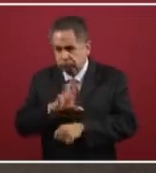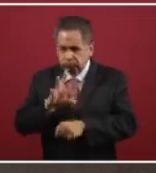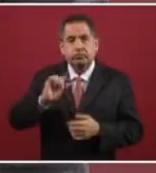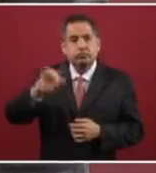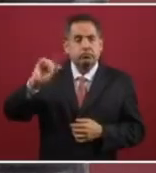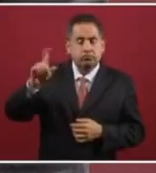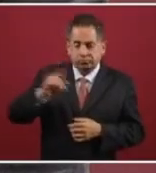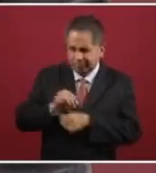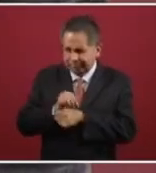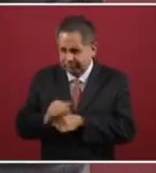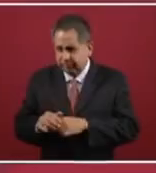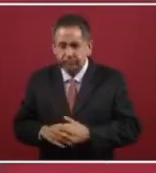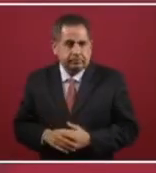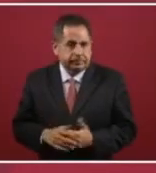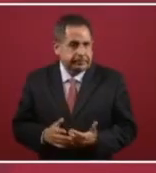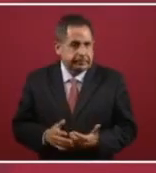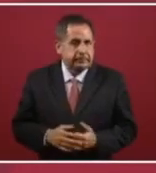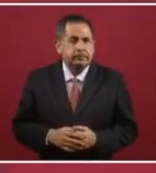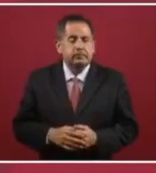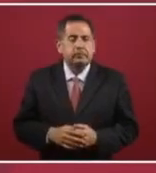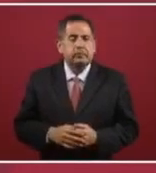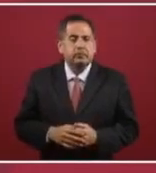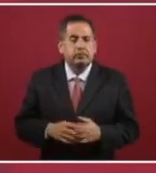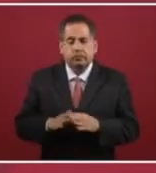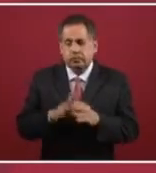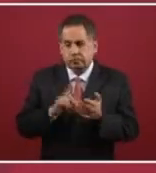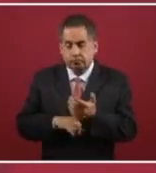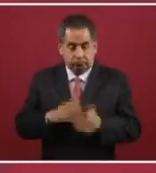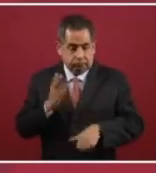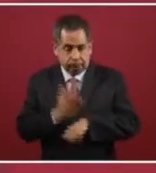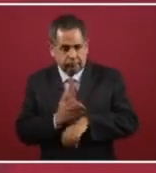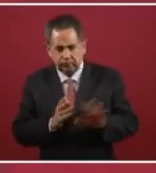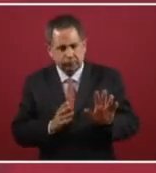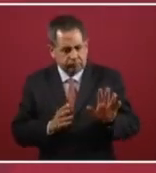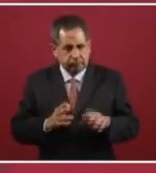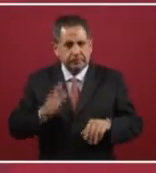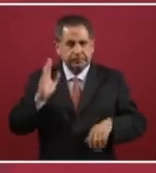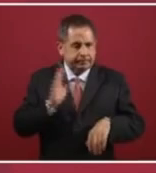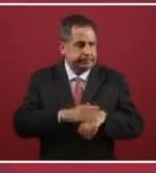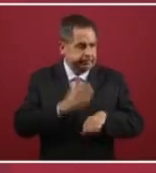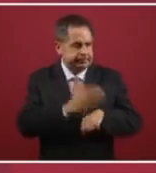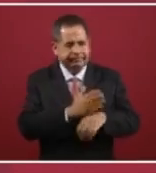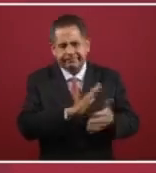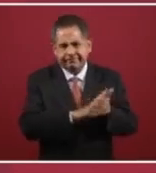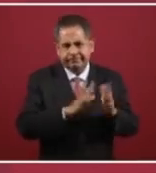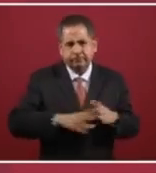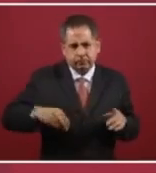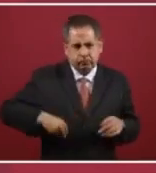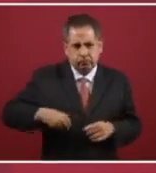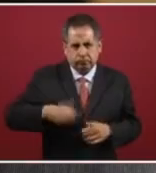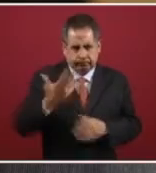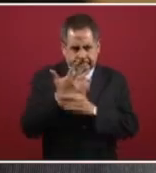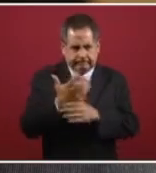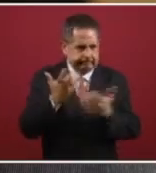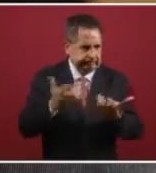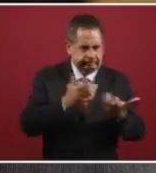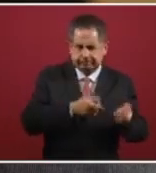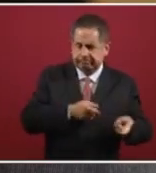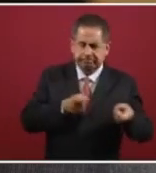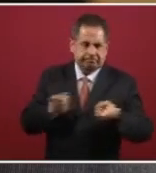fondo, no solo castigar a quienes cometieron estos